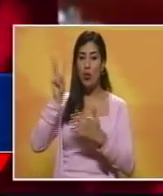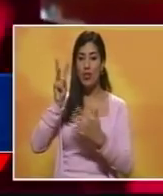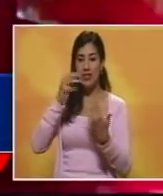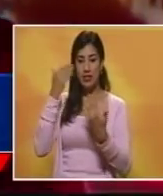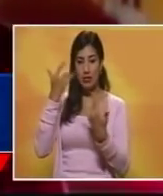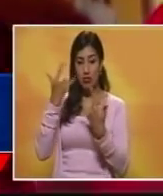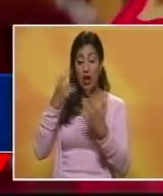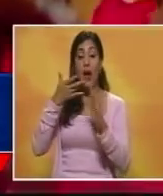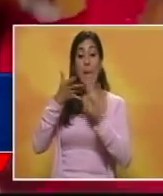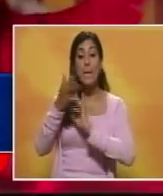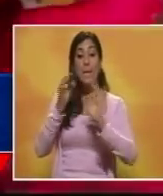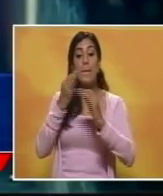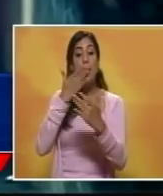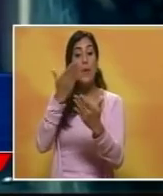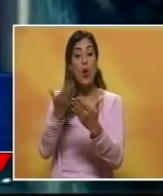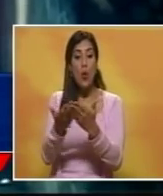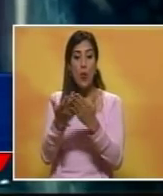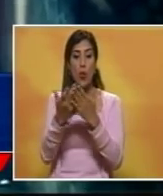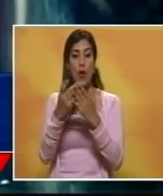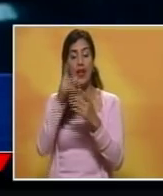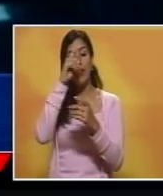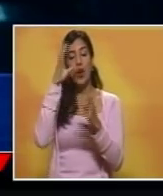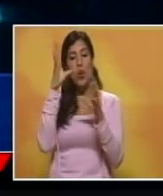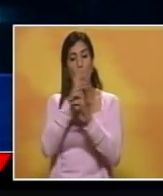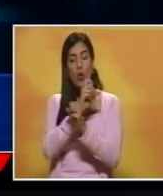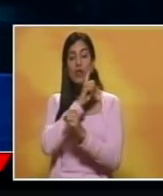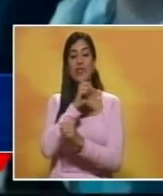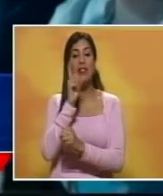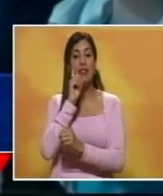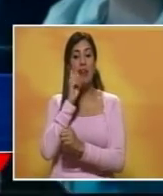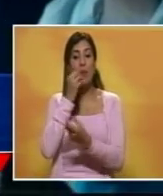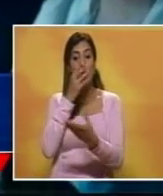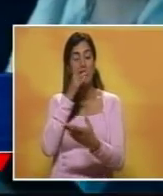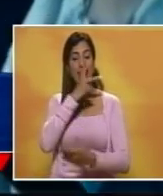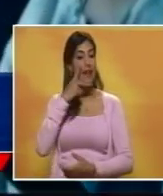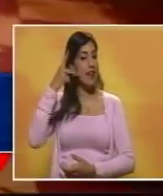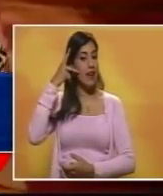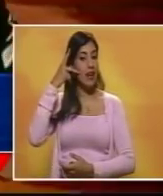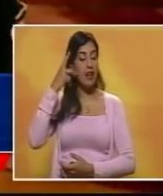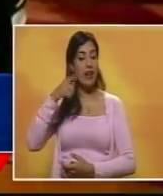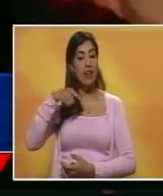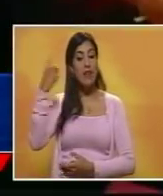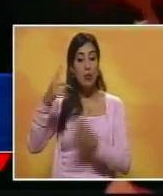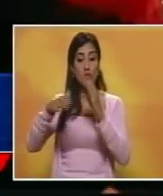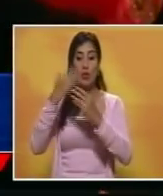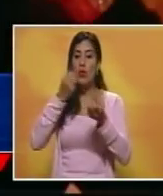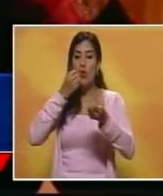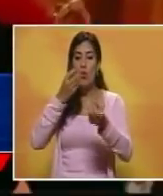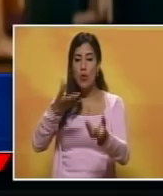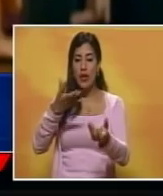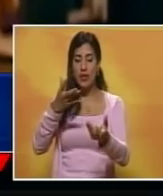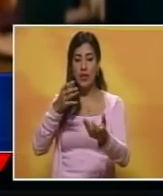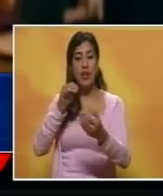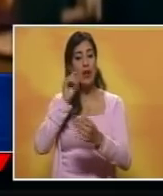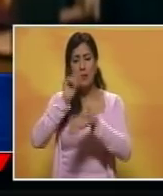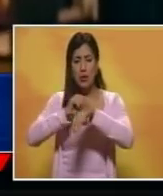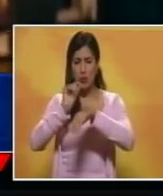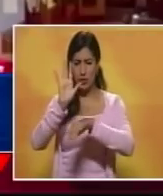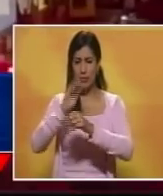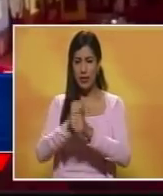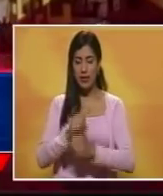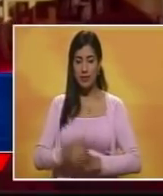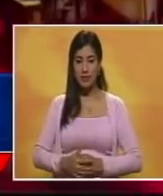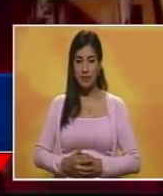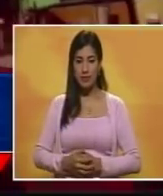Yandel, presentan En lo Oscuro. Los detalles con Carielis Cuadros en Estrenos y Estrellas. Solo en minutos, ya